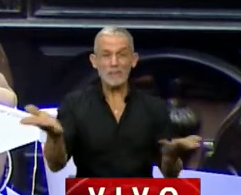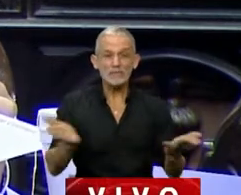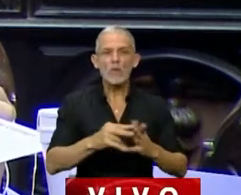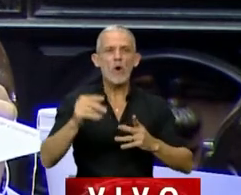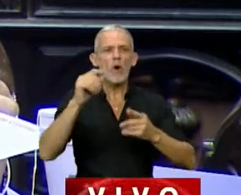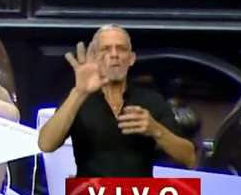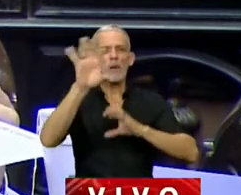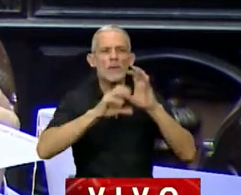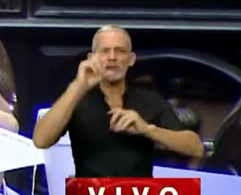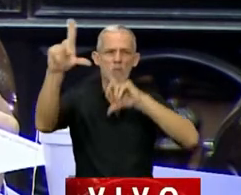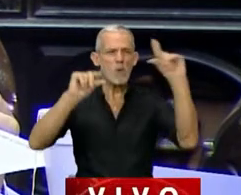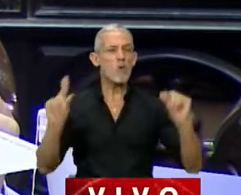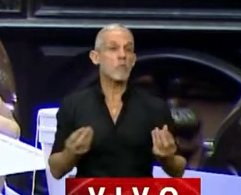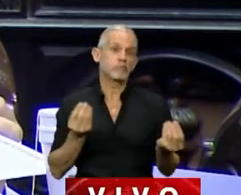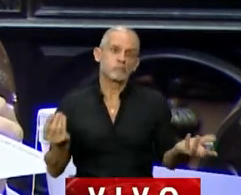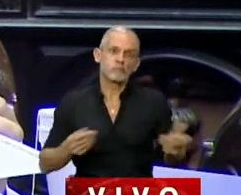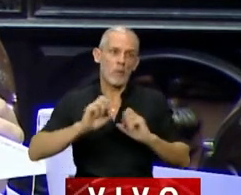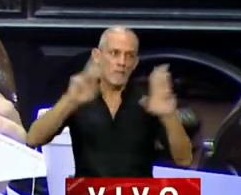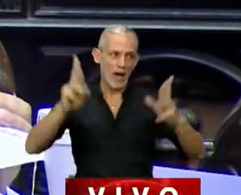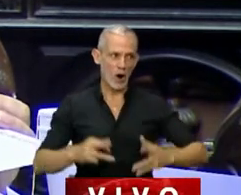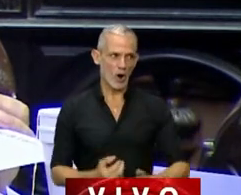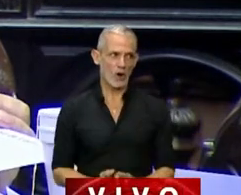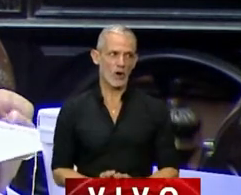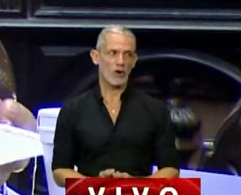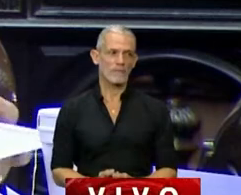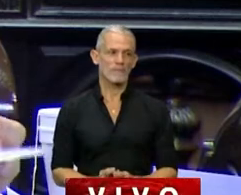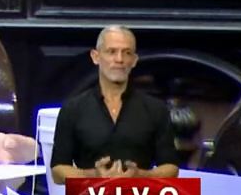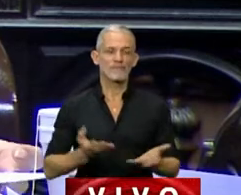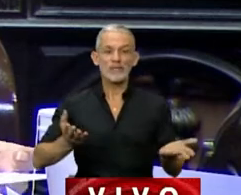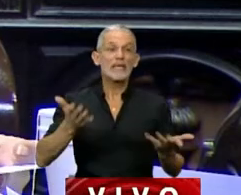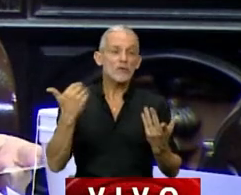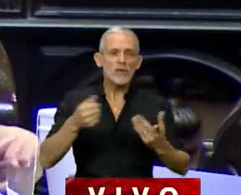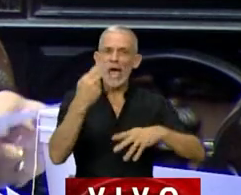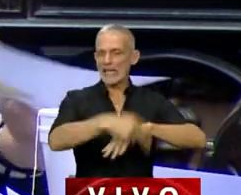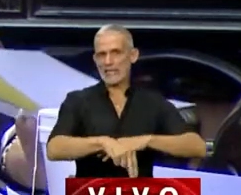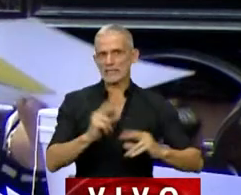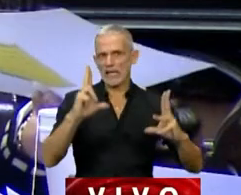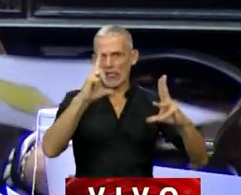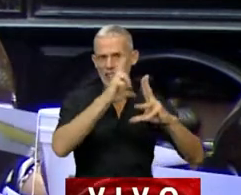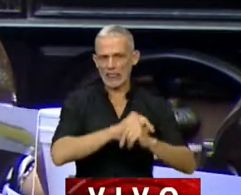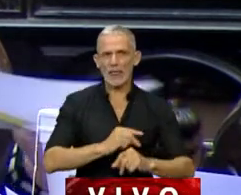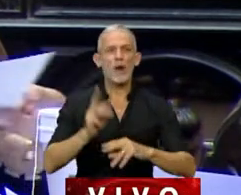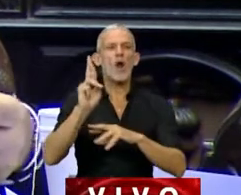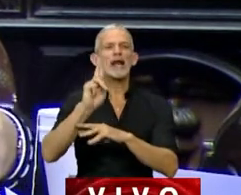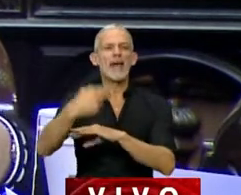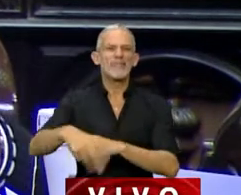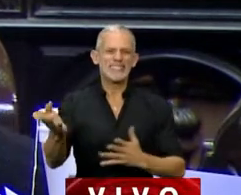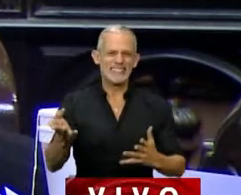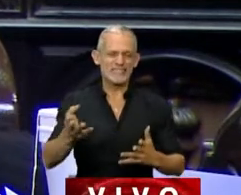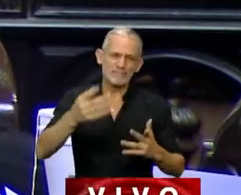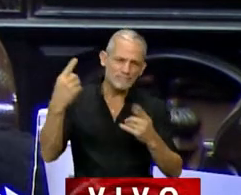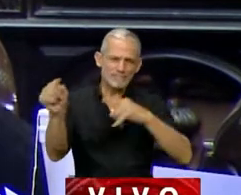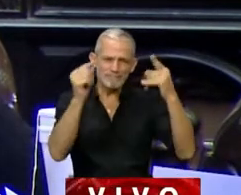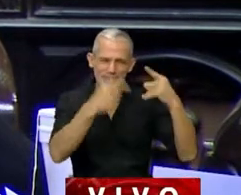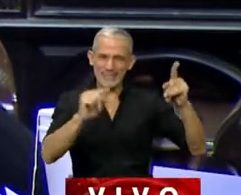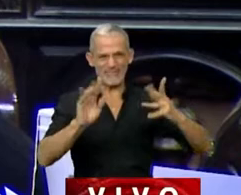del interior de cada provincia. Directamente no hay taxi. Yo lamento decirles, pero hay remises. Entonces,